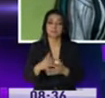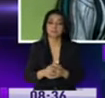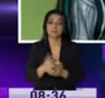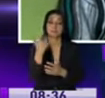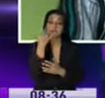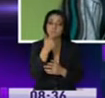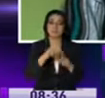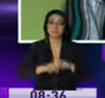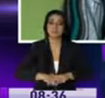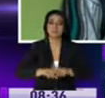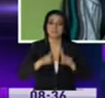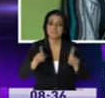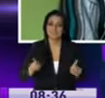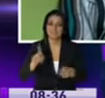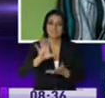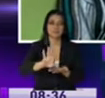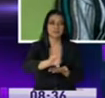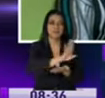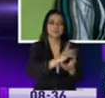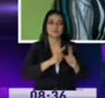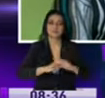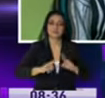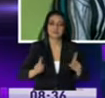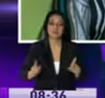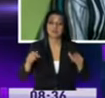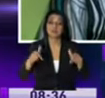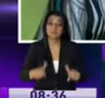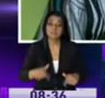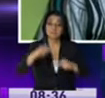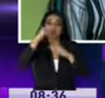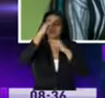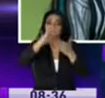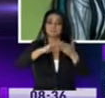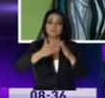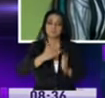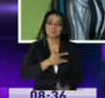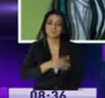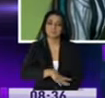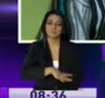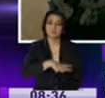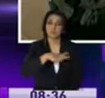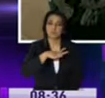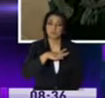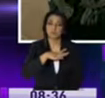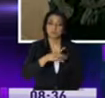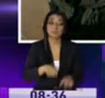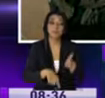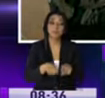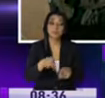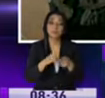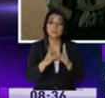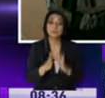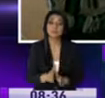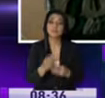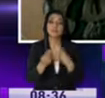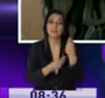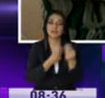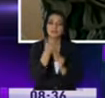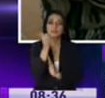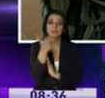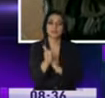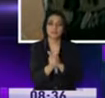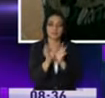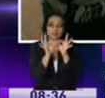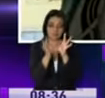le distingue del resto de barrios. Acá, pues, el orgullo, podríamos llamar, y a lo que muchos vecinos se dedican es a